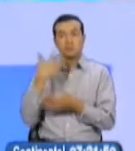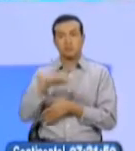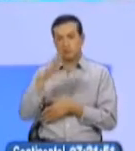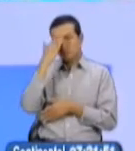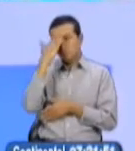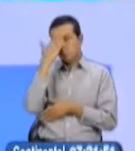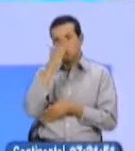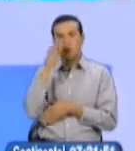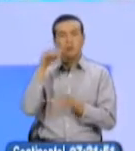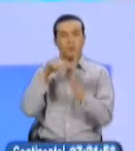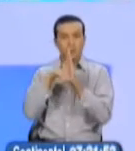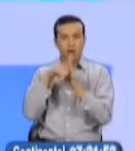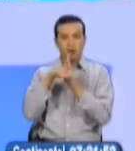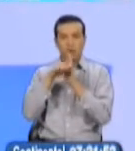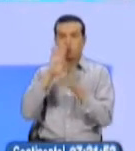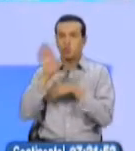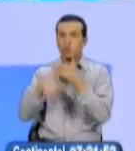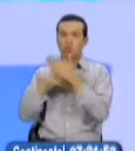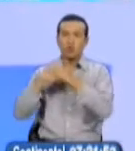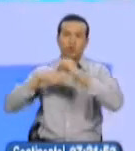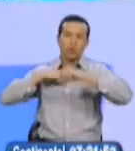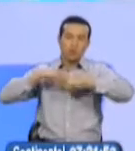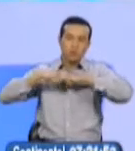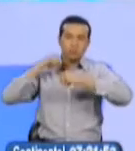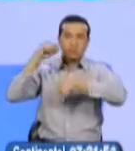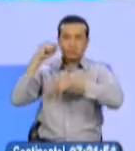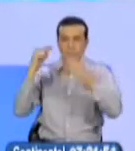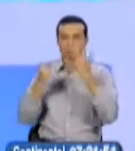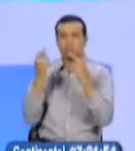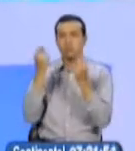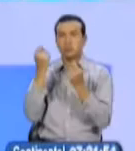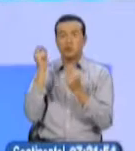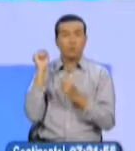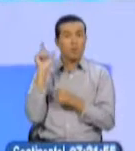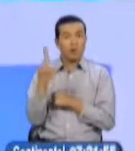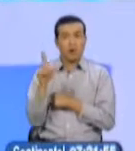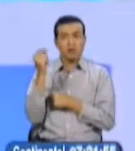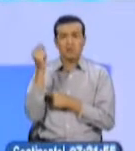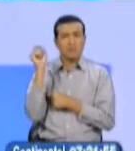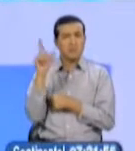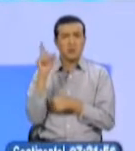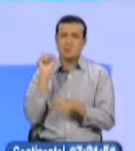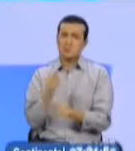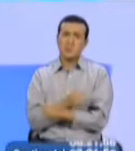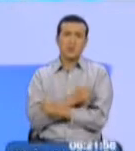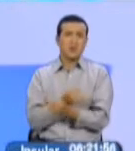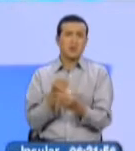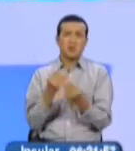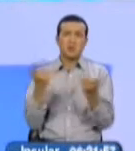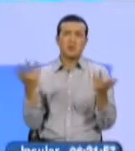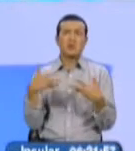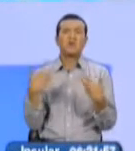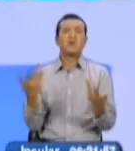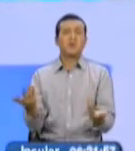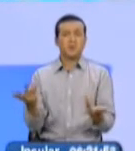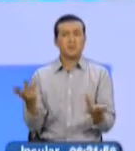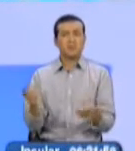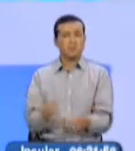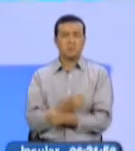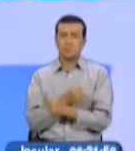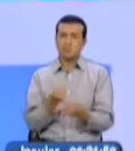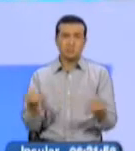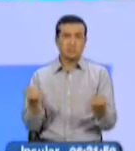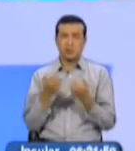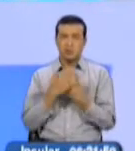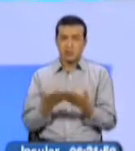que en los bancos es todo un trámite con interés bastante alto y es imposible muchas de las veces poder acceder